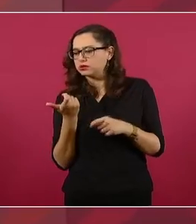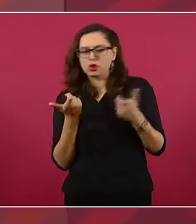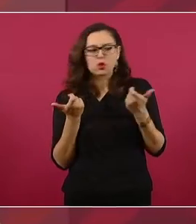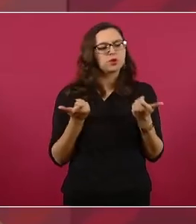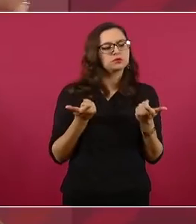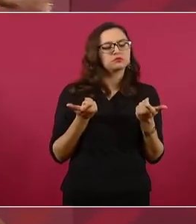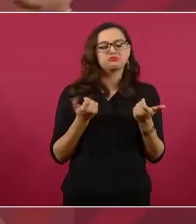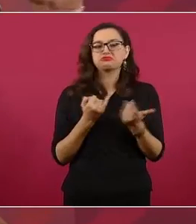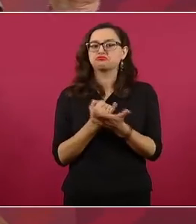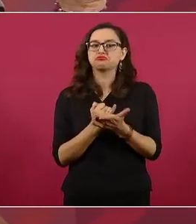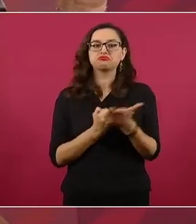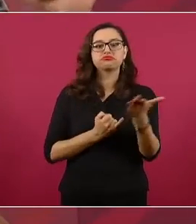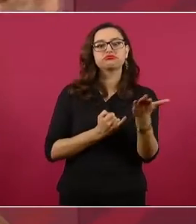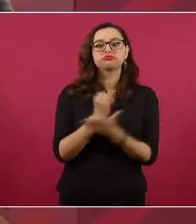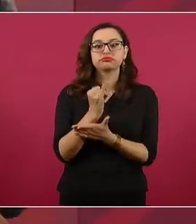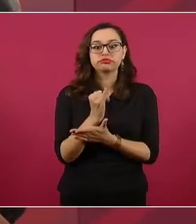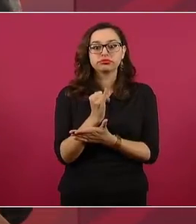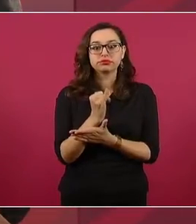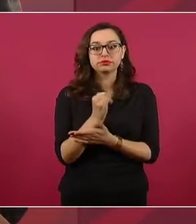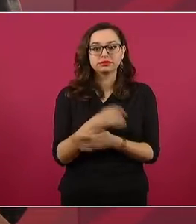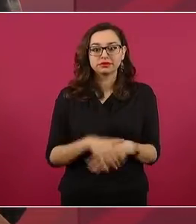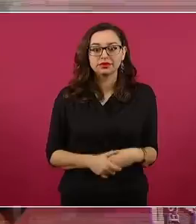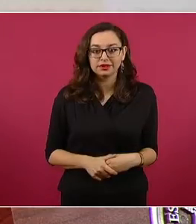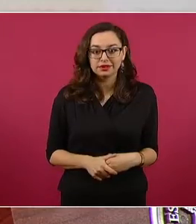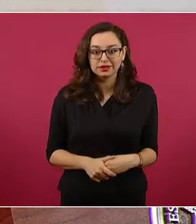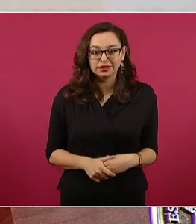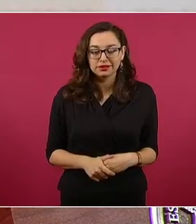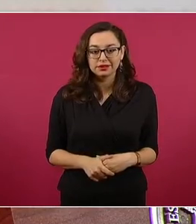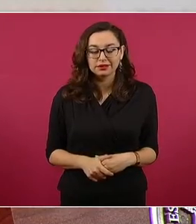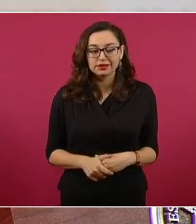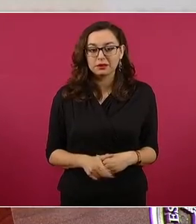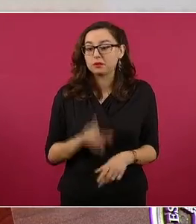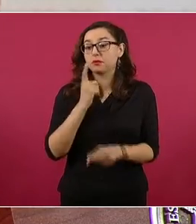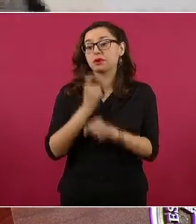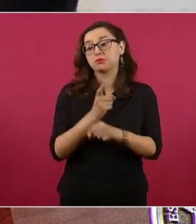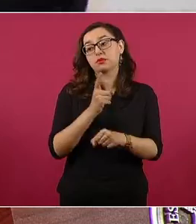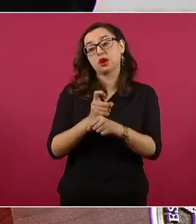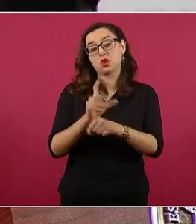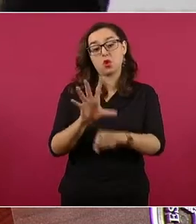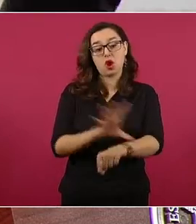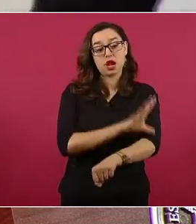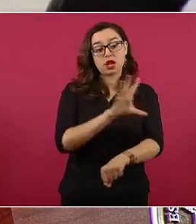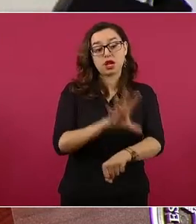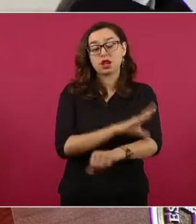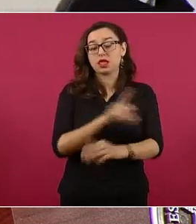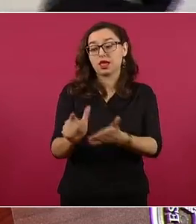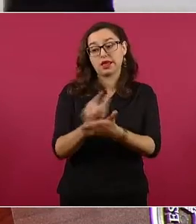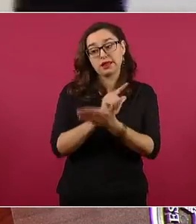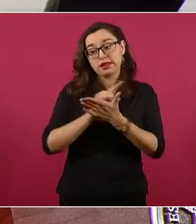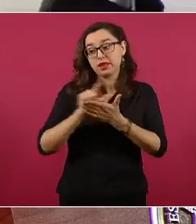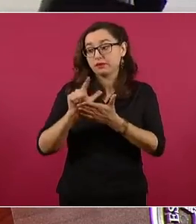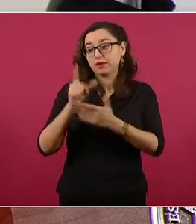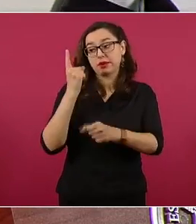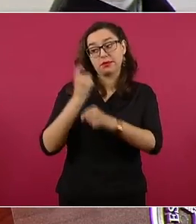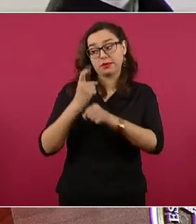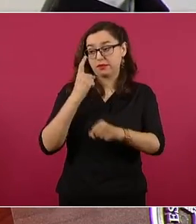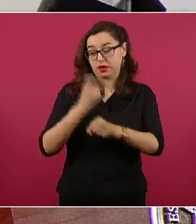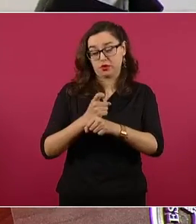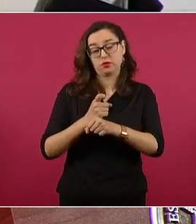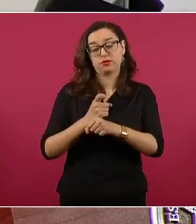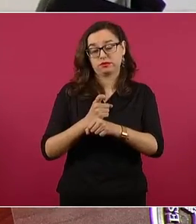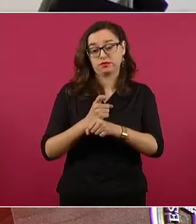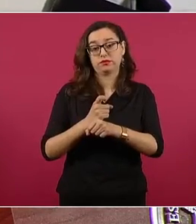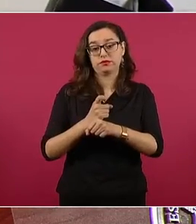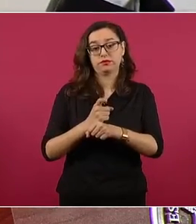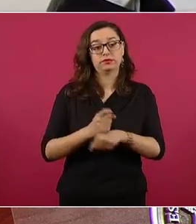y todo esto bajo el supuesto de energías limpias, pero no podía subir primero